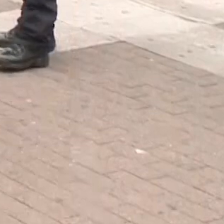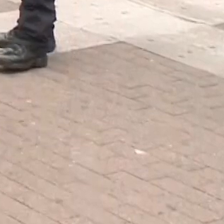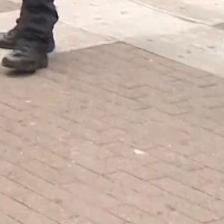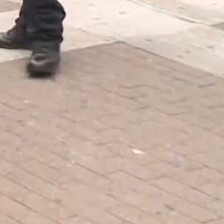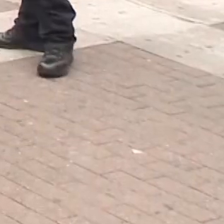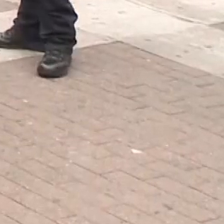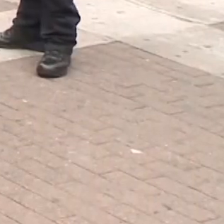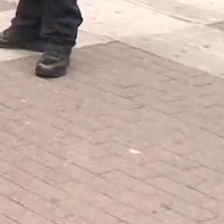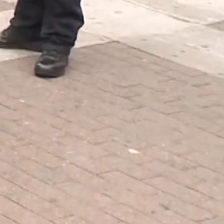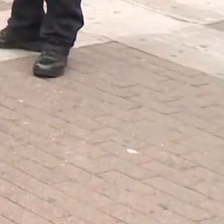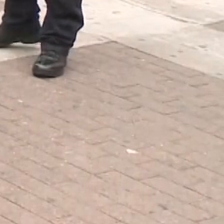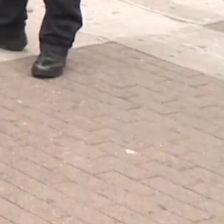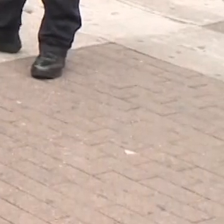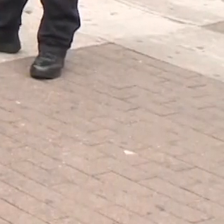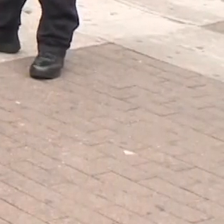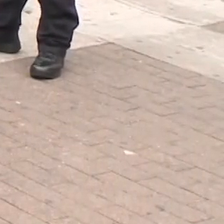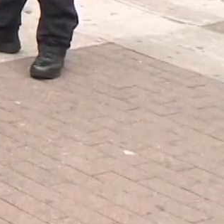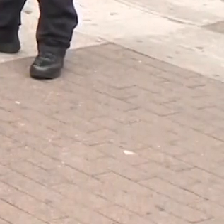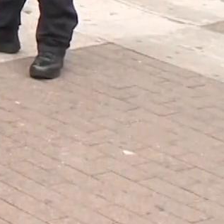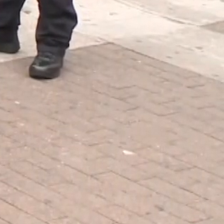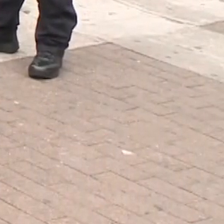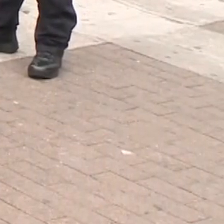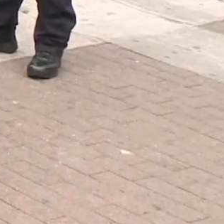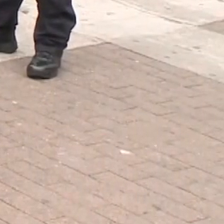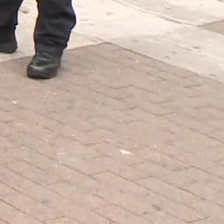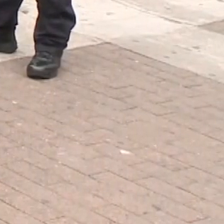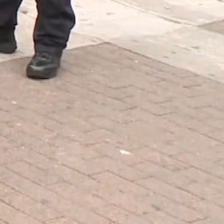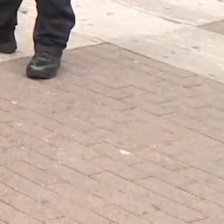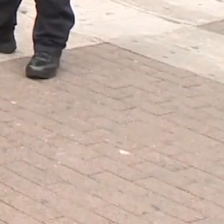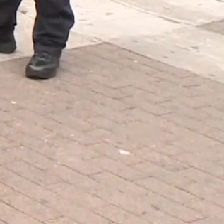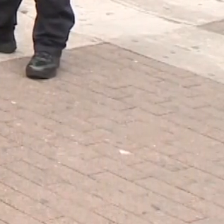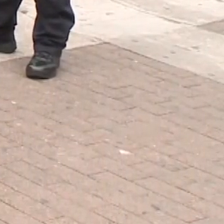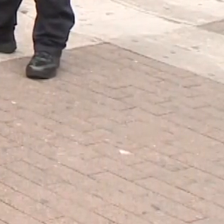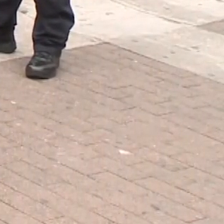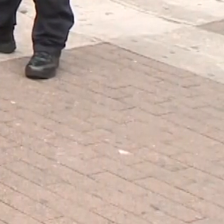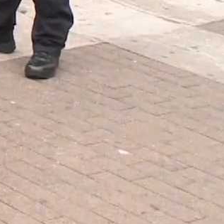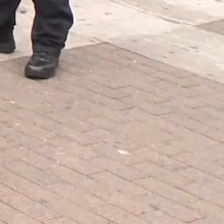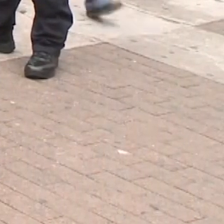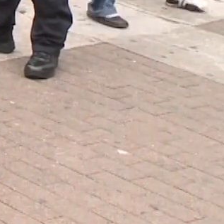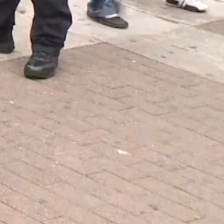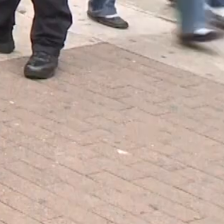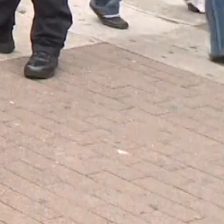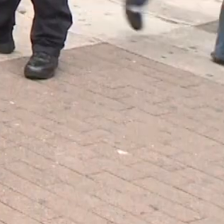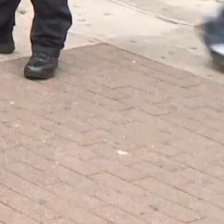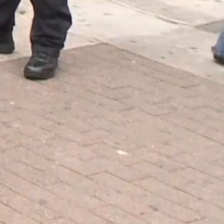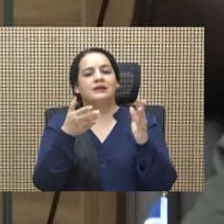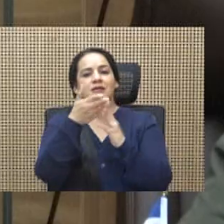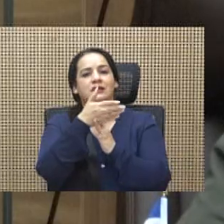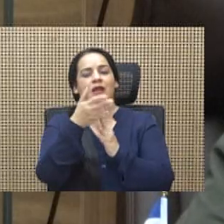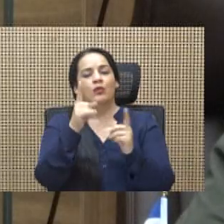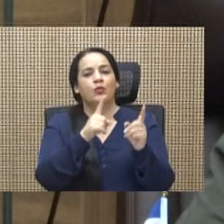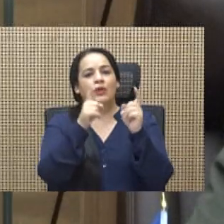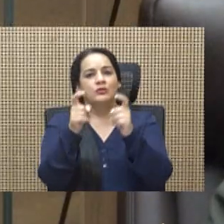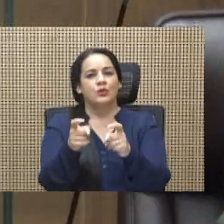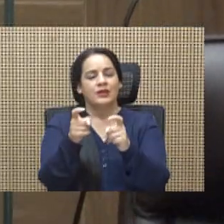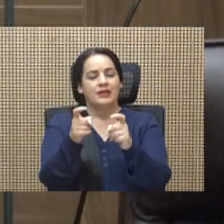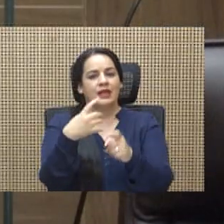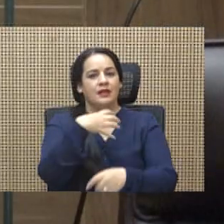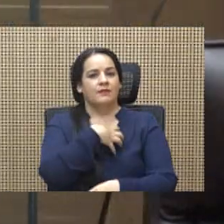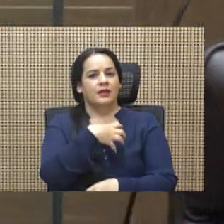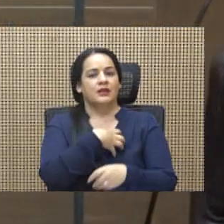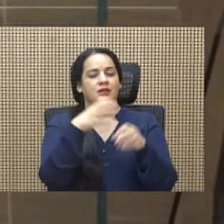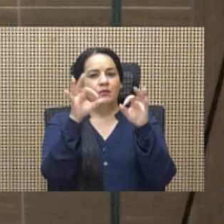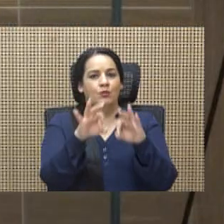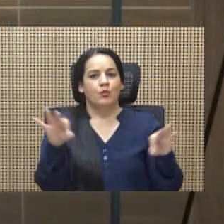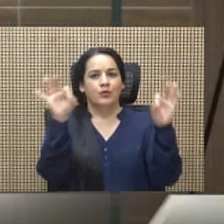los gobiernos locales. De que la policía pueda acceder a donaciones de bienes que son importantes para el